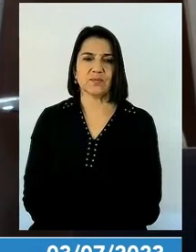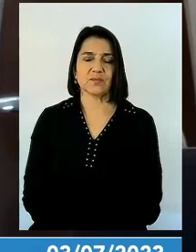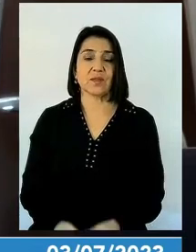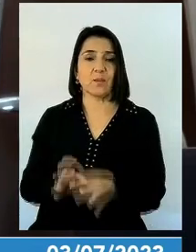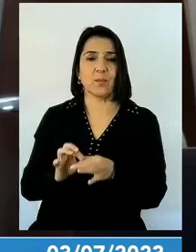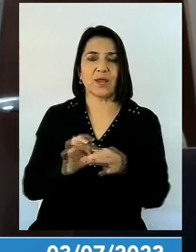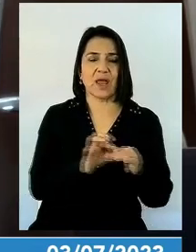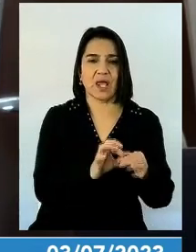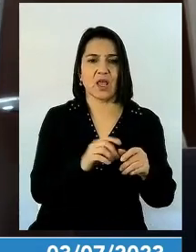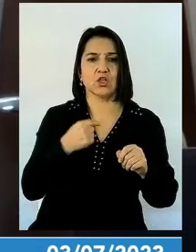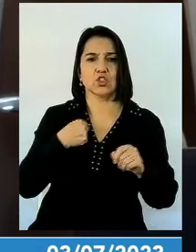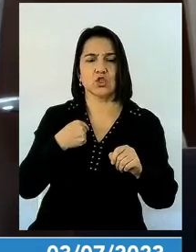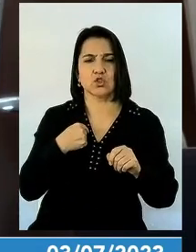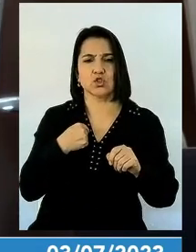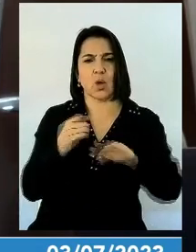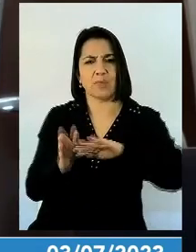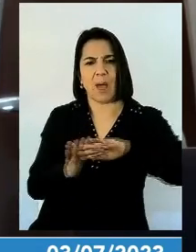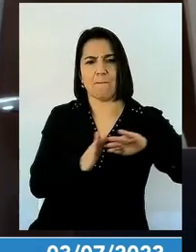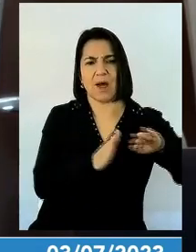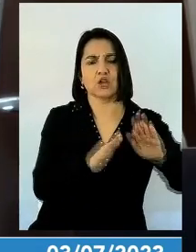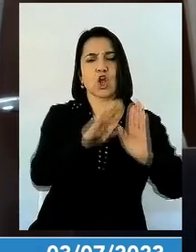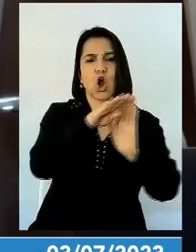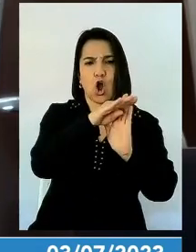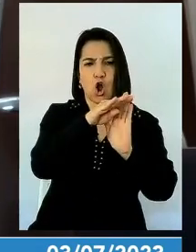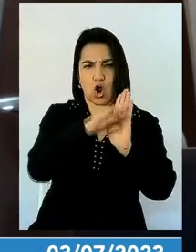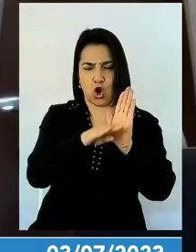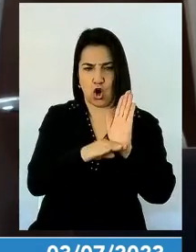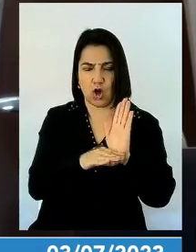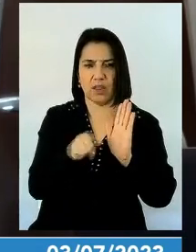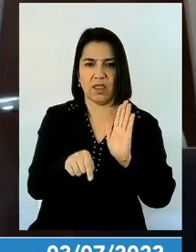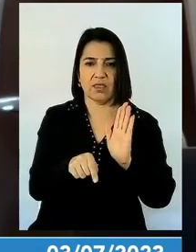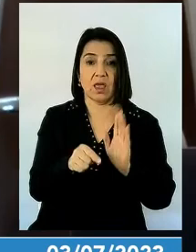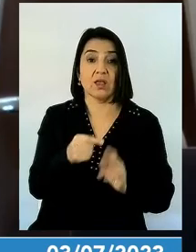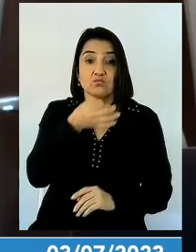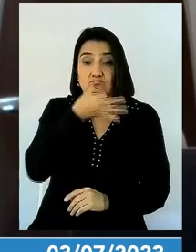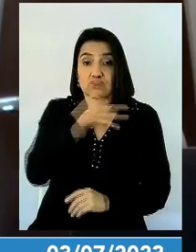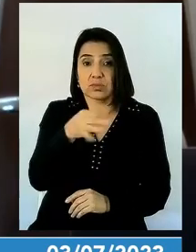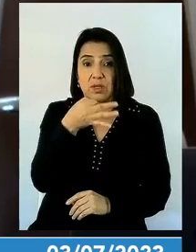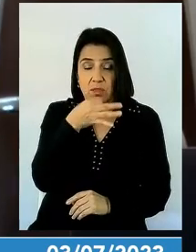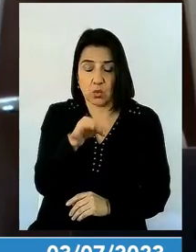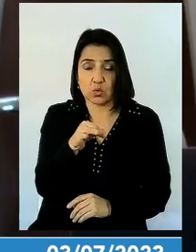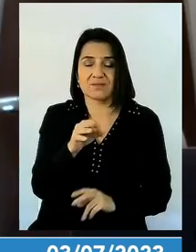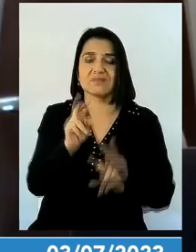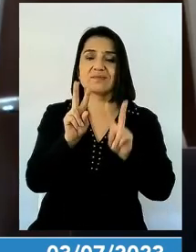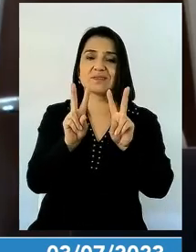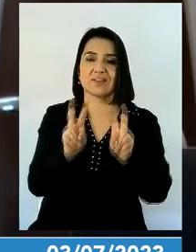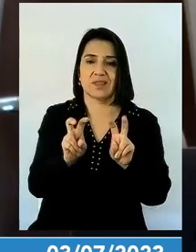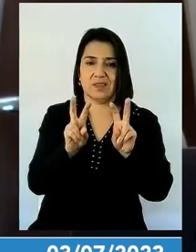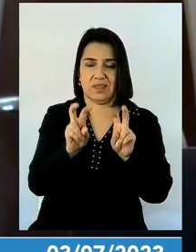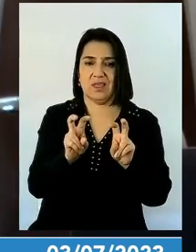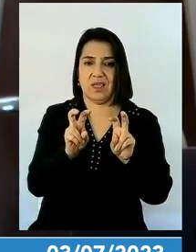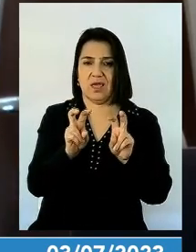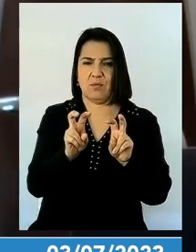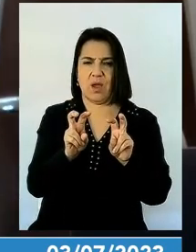del esquema del orden que traigo. Me voy a dirigir directamente respecto al punto relacionado